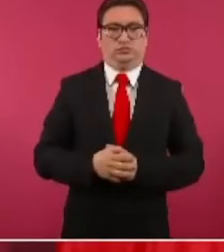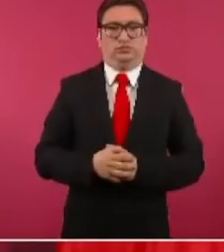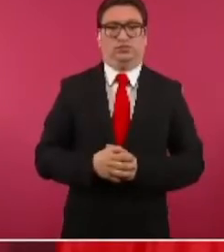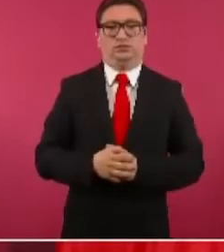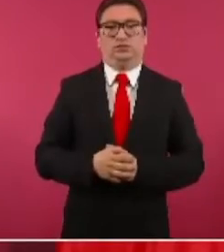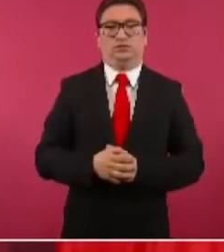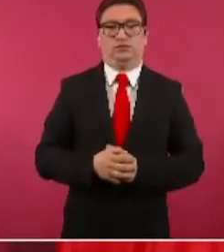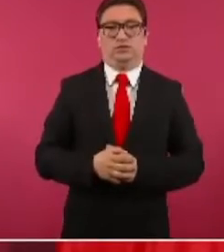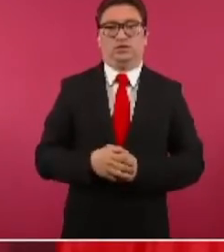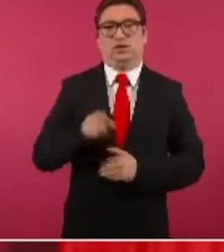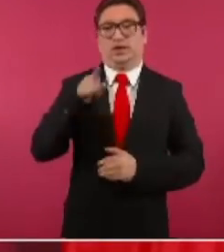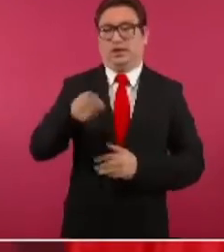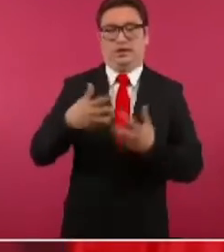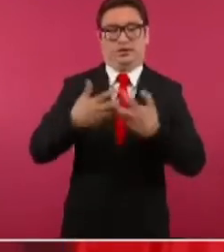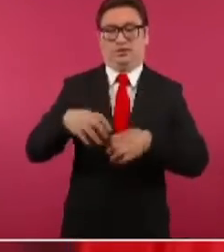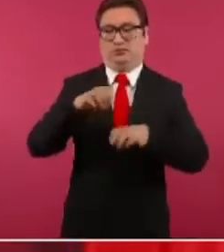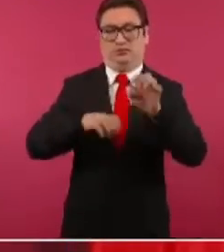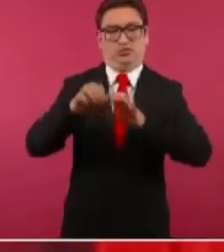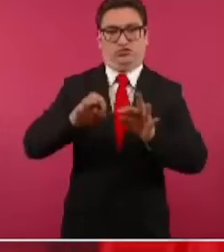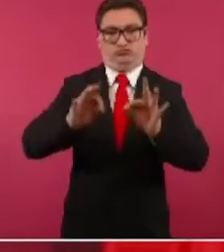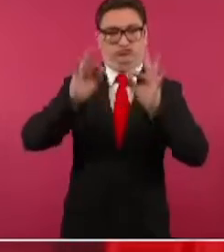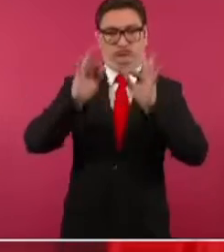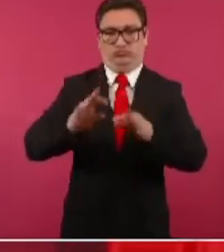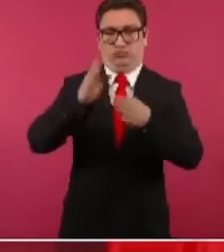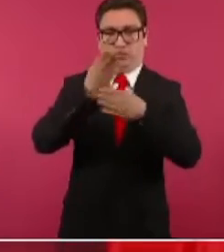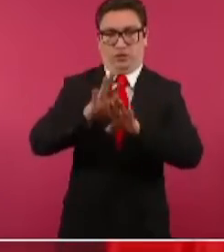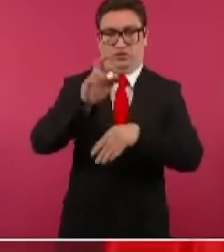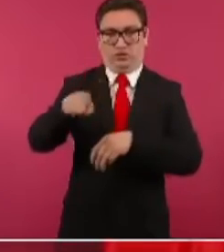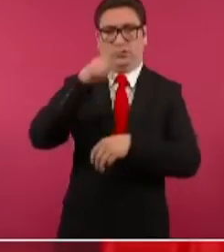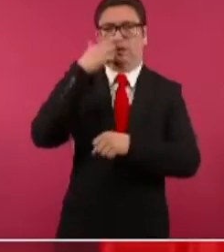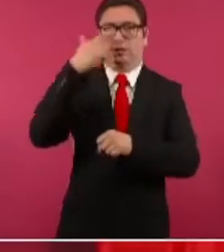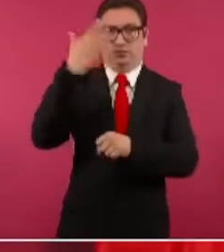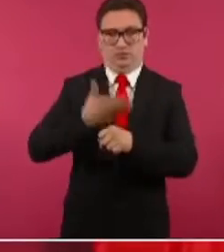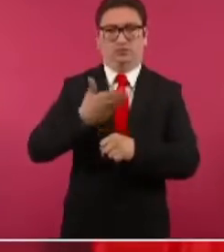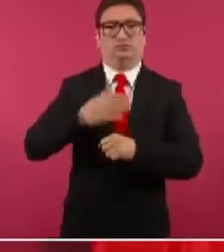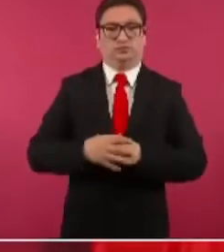es una institución bancaria responsable,